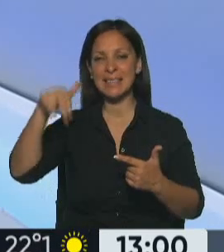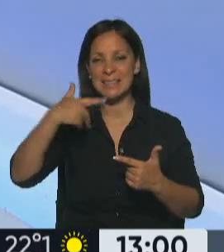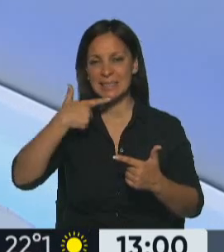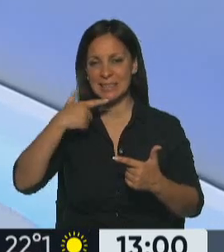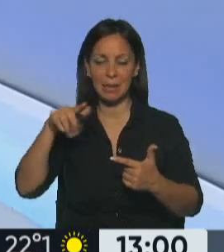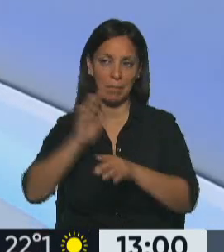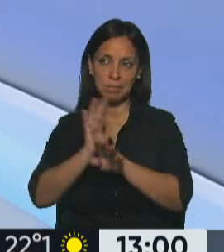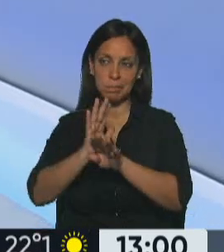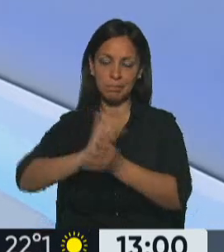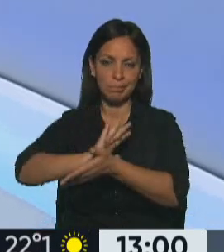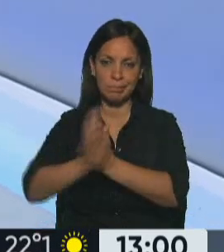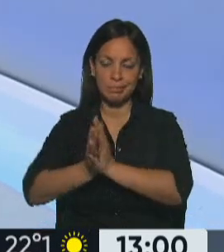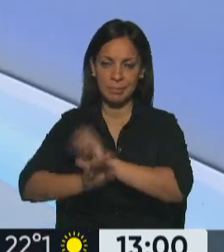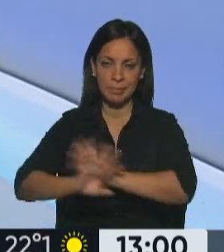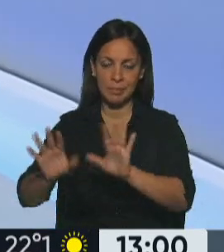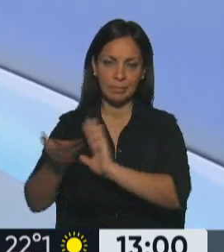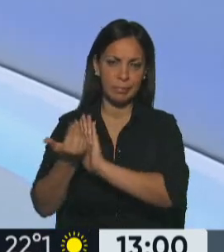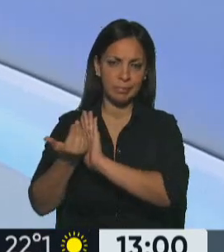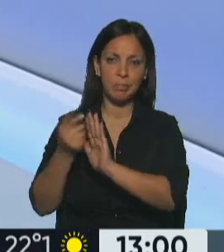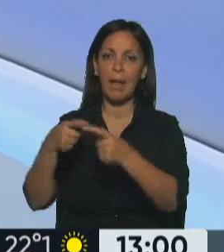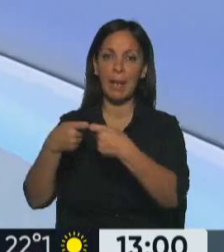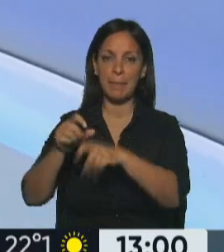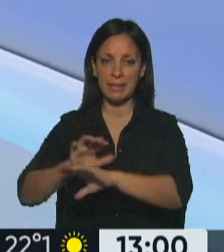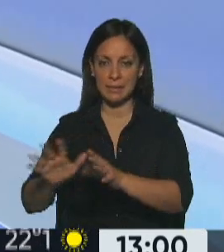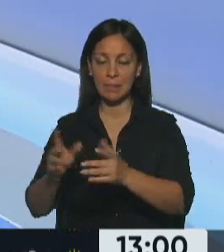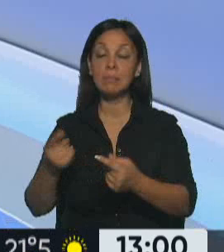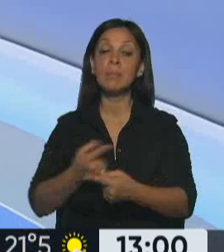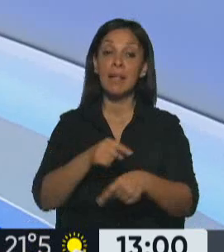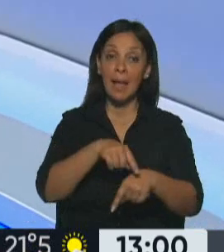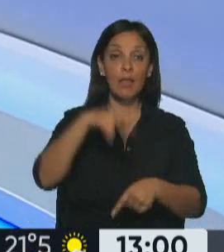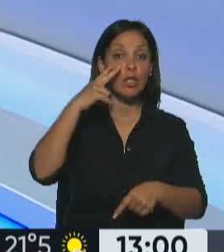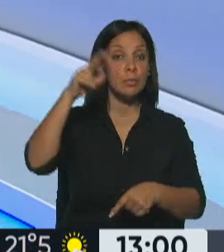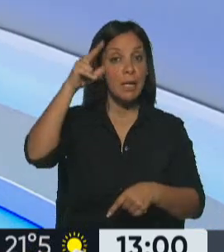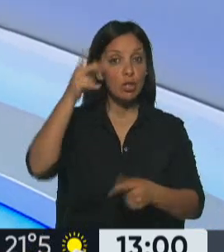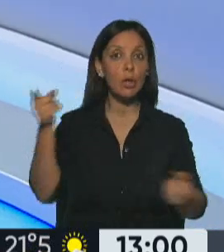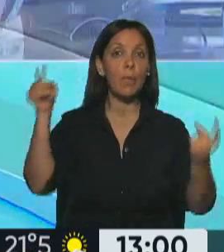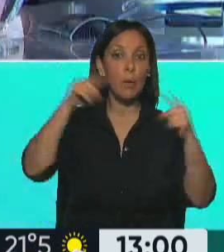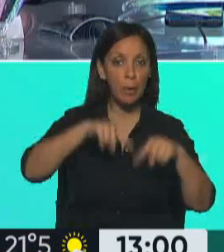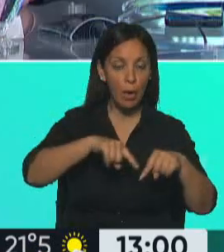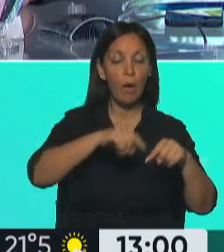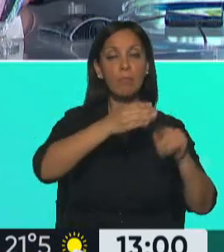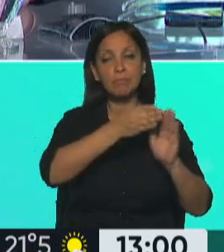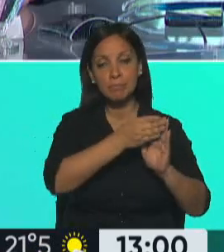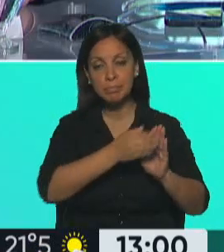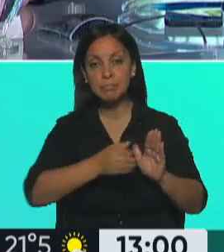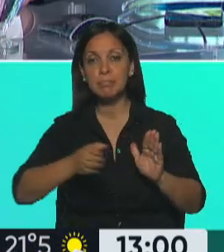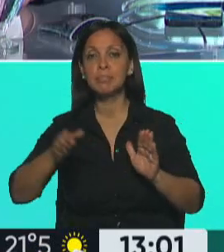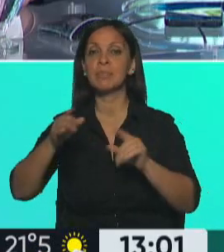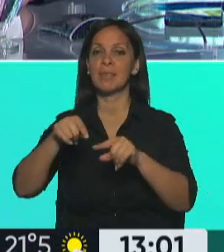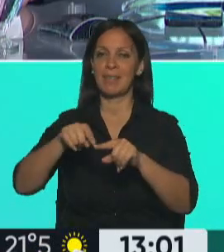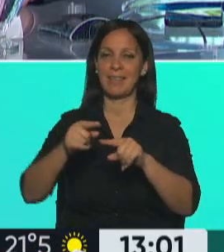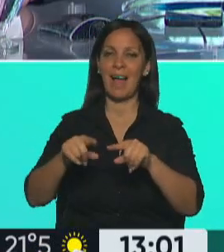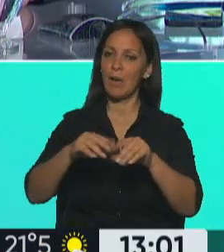vaciamiento de la empresa Bueno A partir de esa recuperación se fue dando una mejora en los números que ahora está dando ya el primer